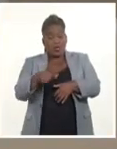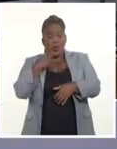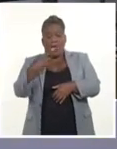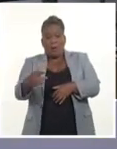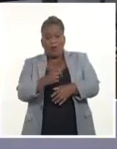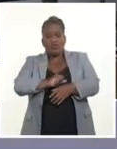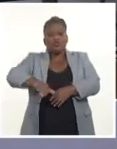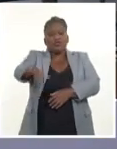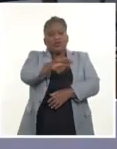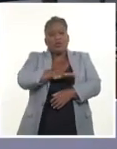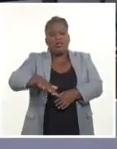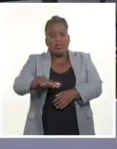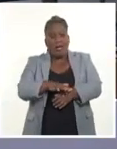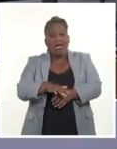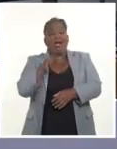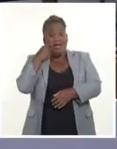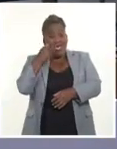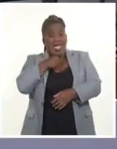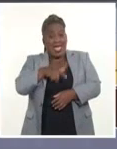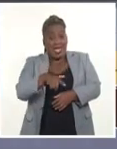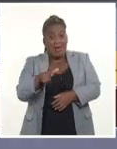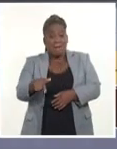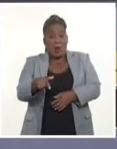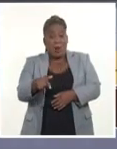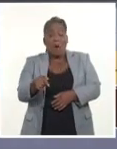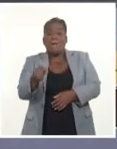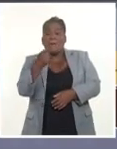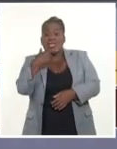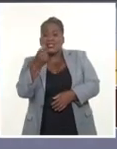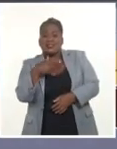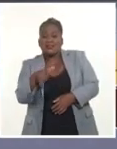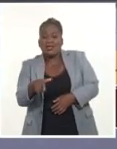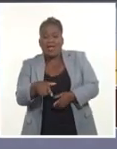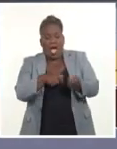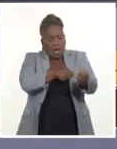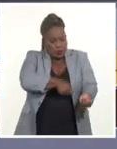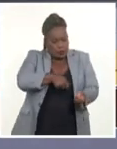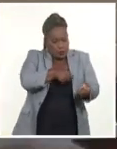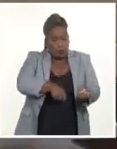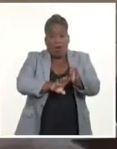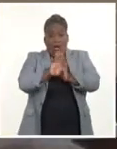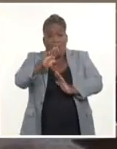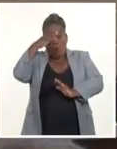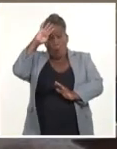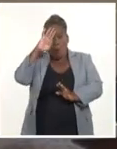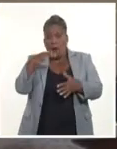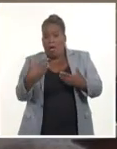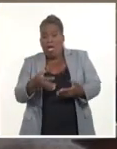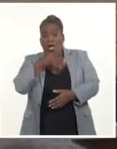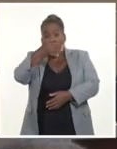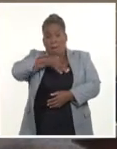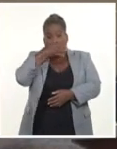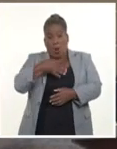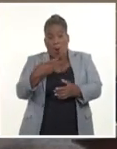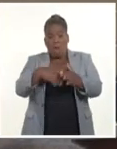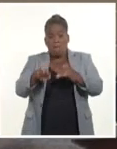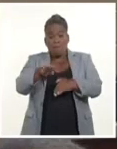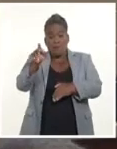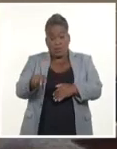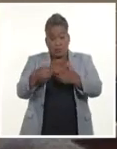ejemplos concretos en la agricultura y la medicina de precisión. Para avanzar en el empeño en Cuba, insistió el ministro de Industrias,